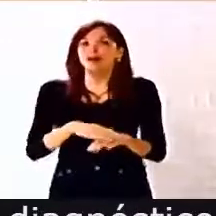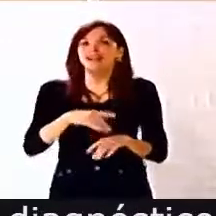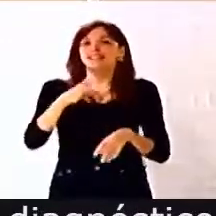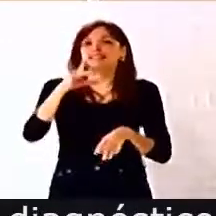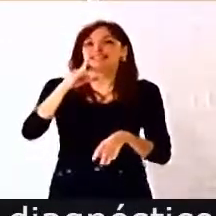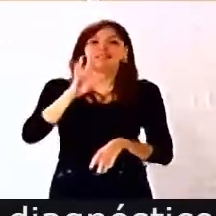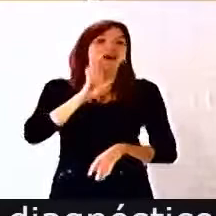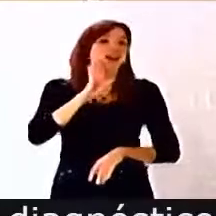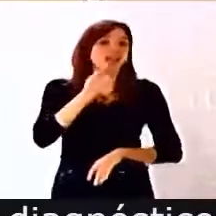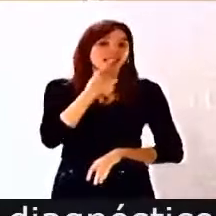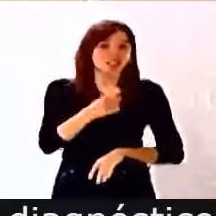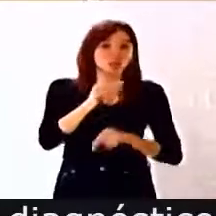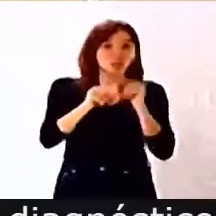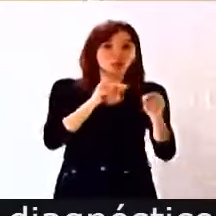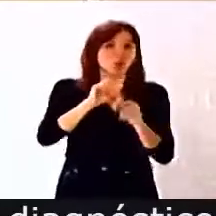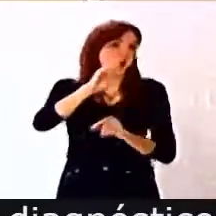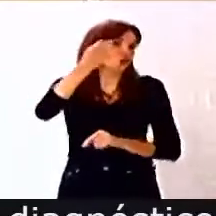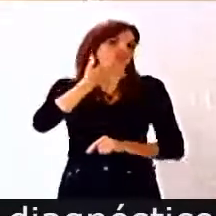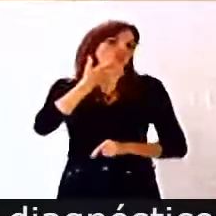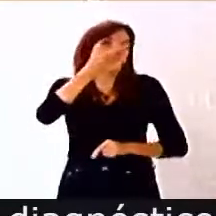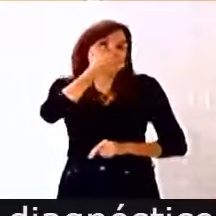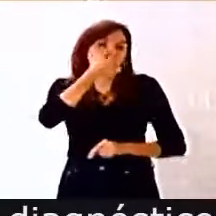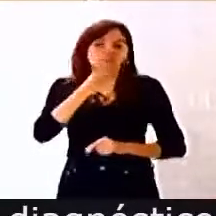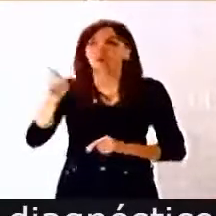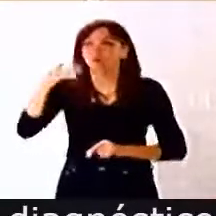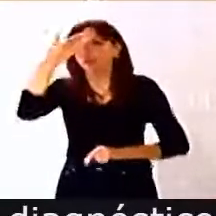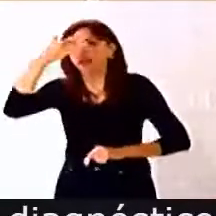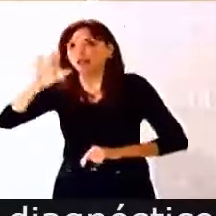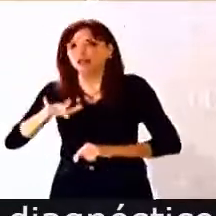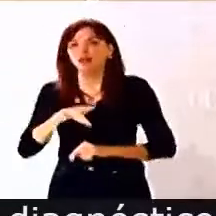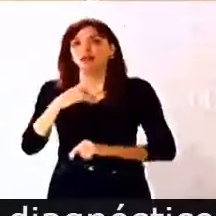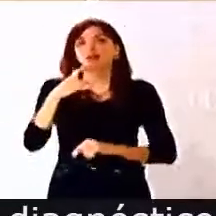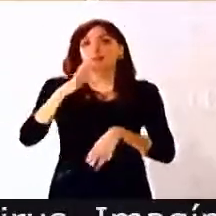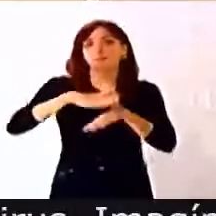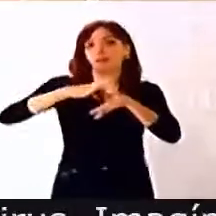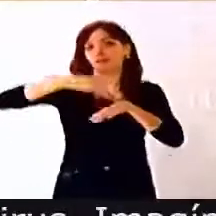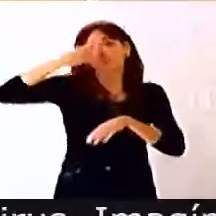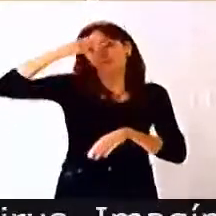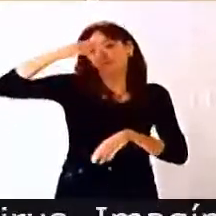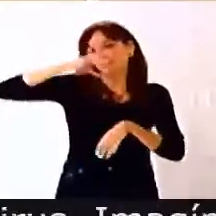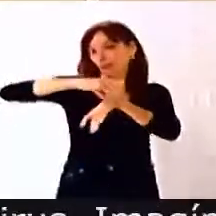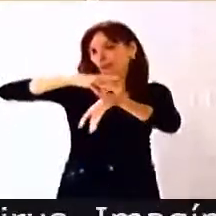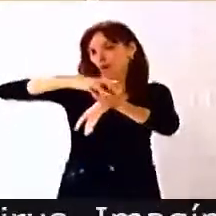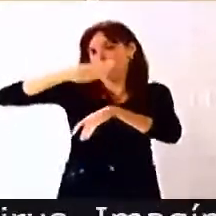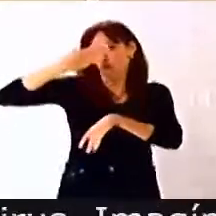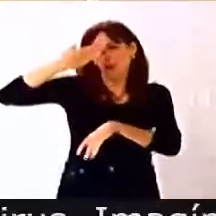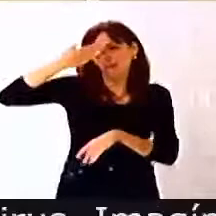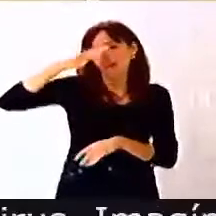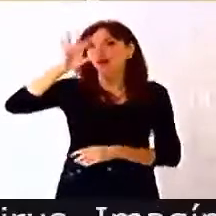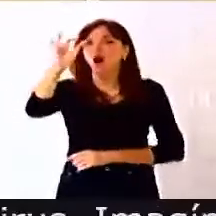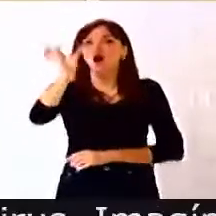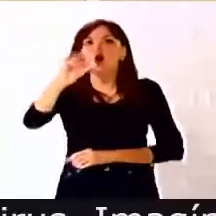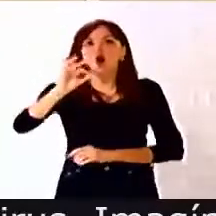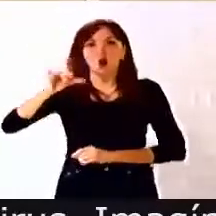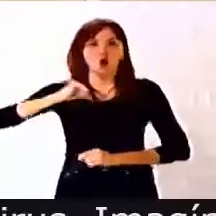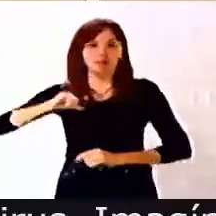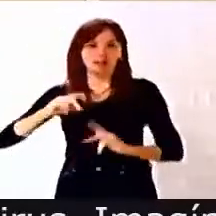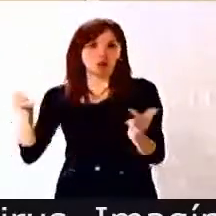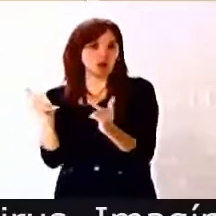virus. Usted imagínese una consulta de atención primaria o imagínese unas urgencias hospitalarias